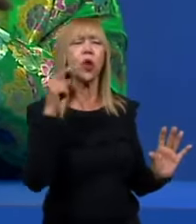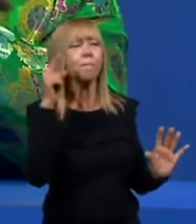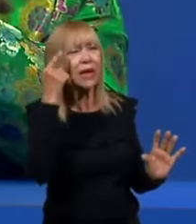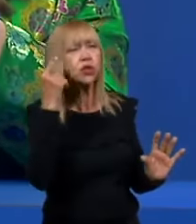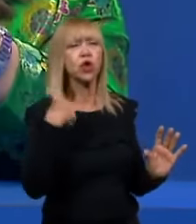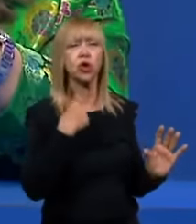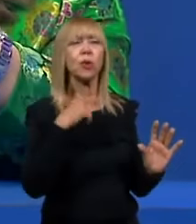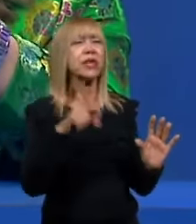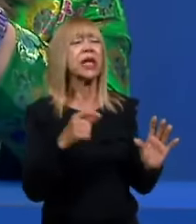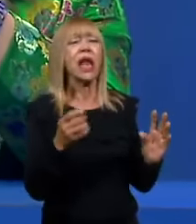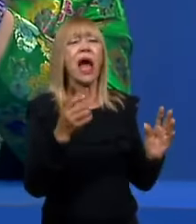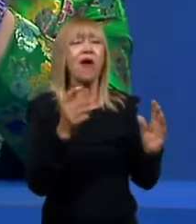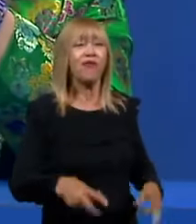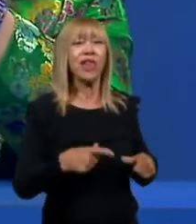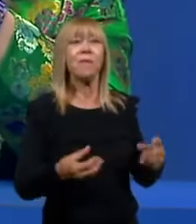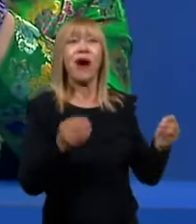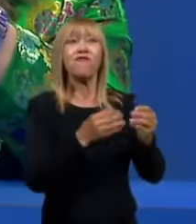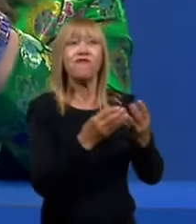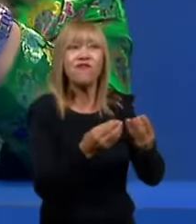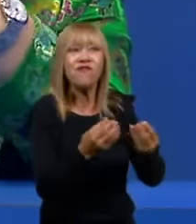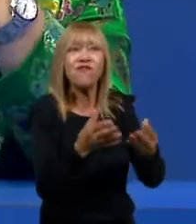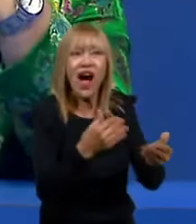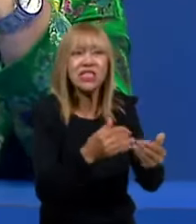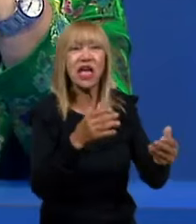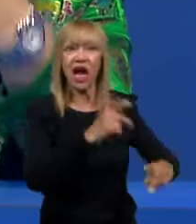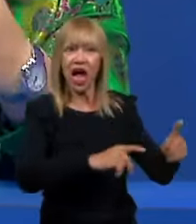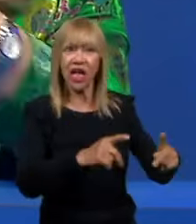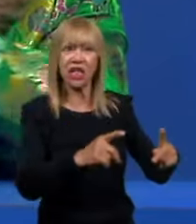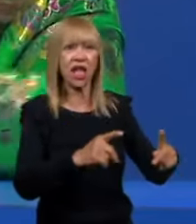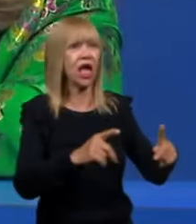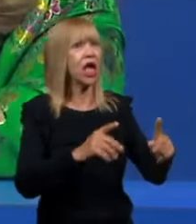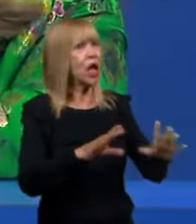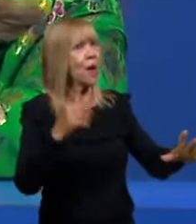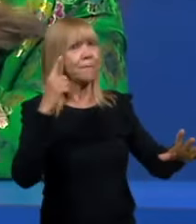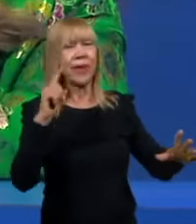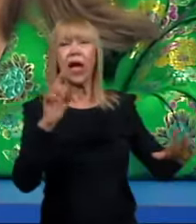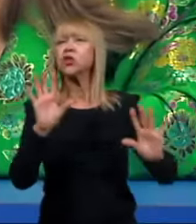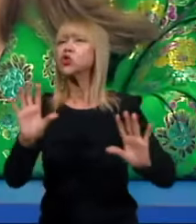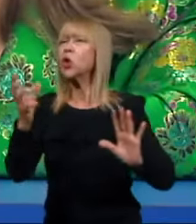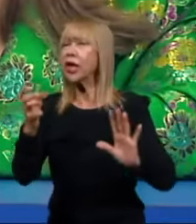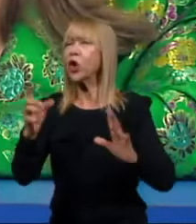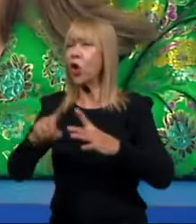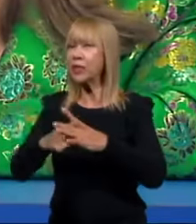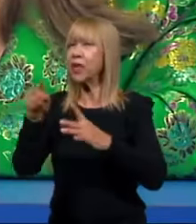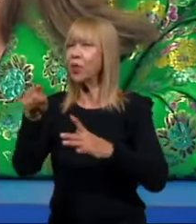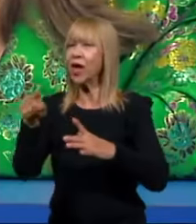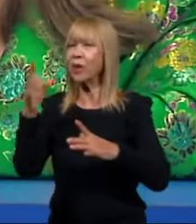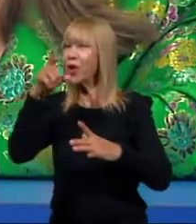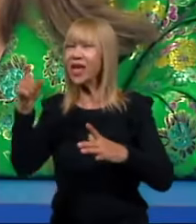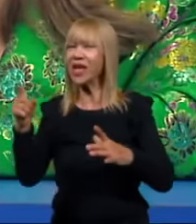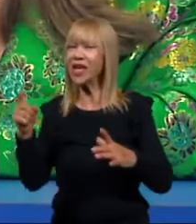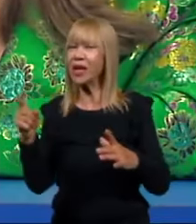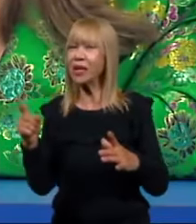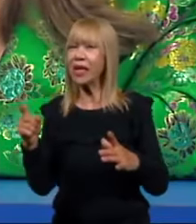que hacerle la vida más fácil a la gente en términos de erradicar estos. La quiero tomar por ahí, comisionada, porque